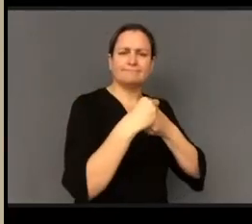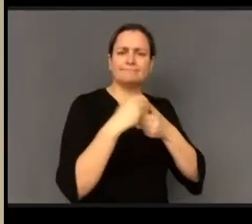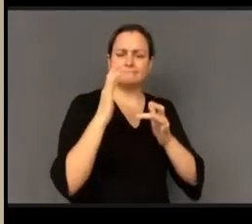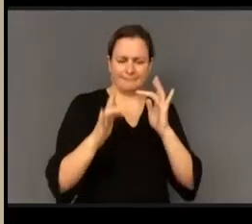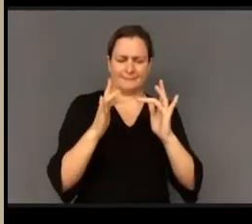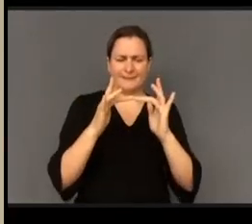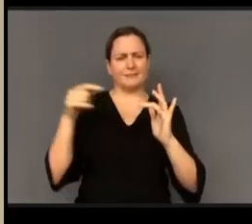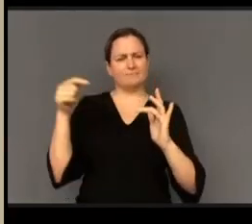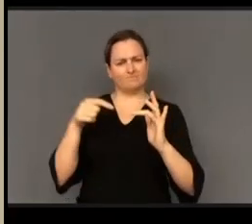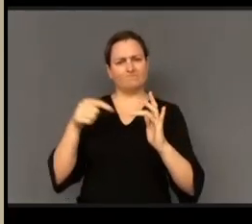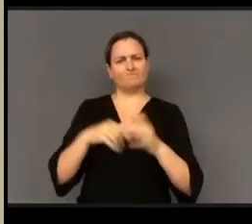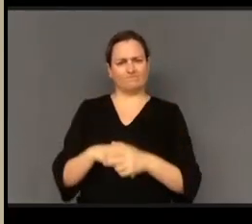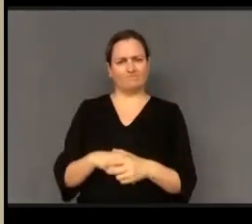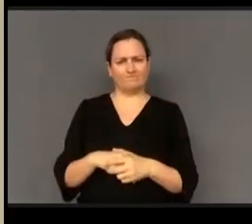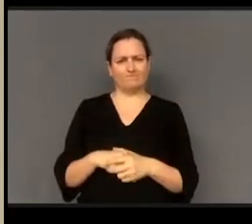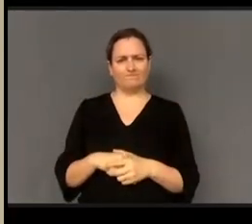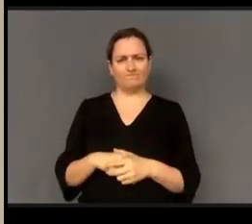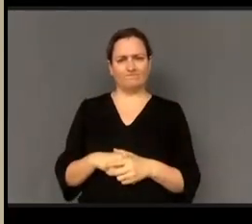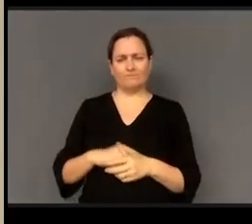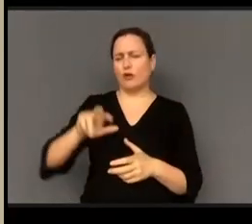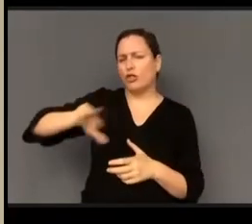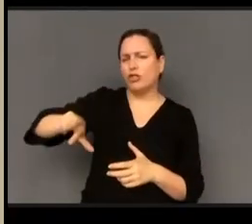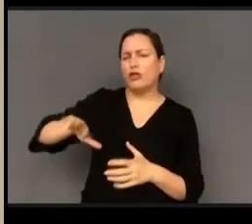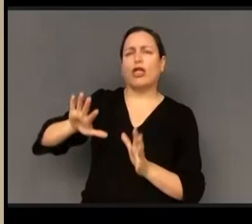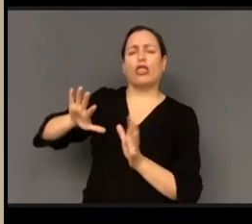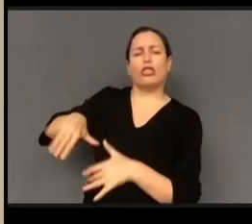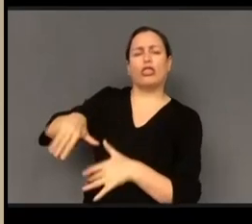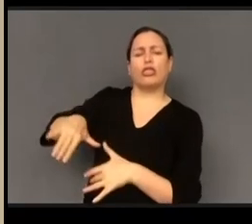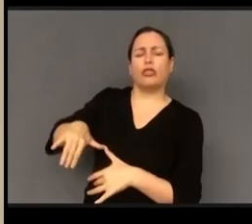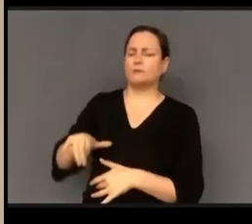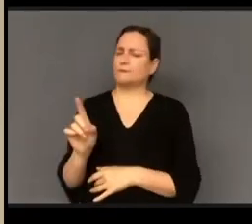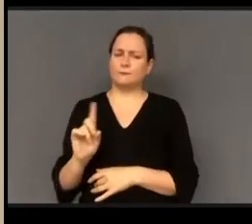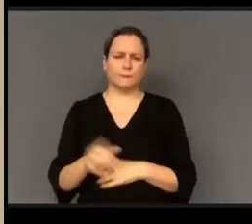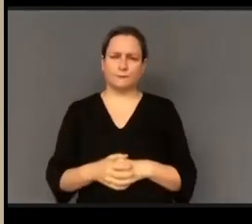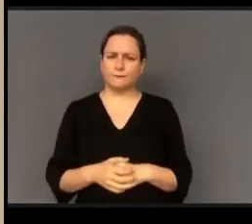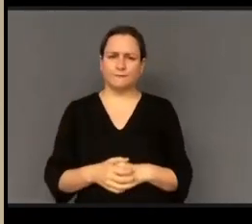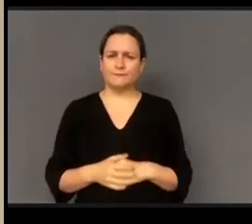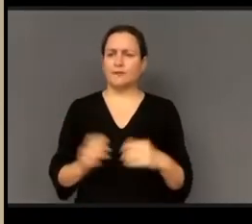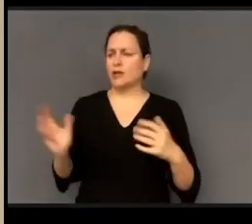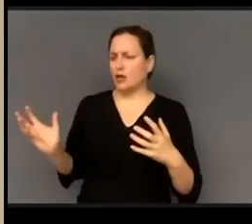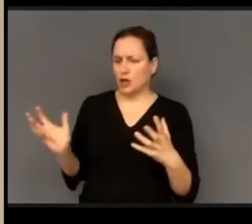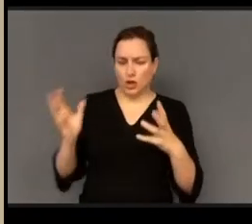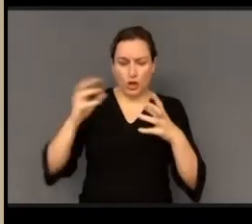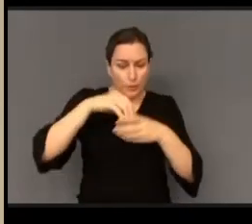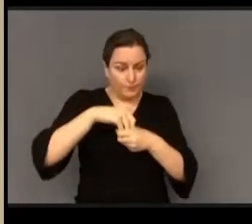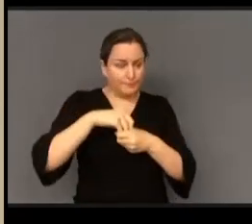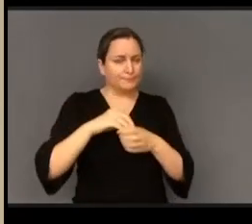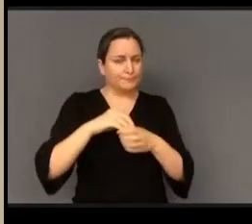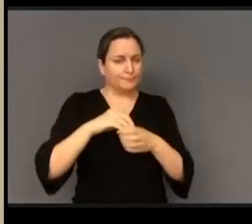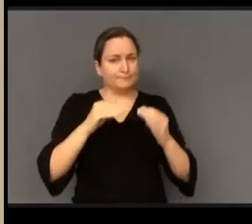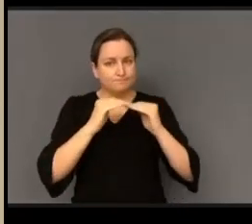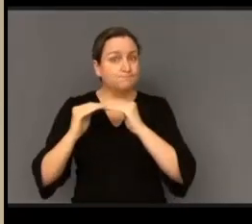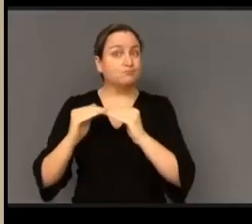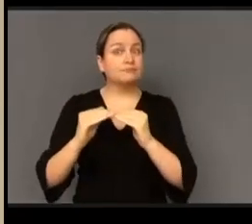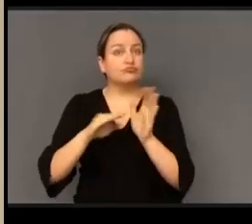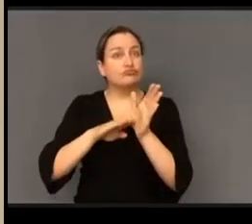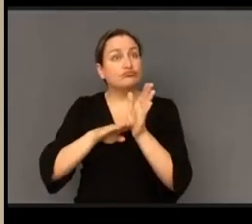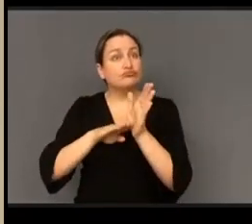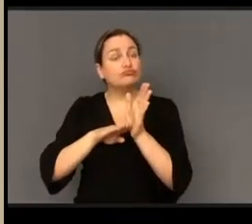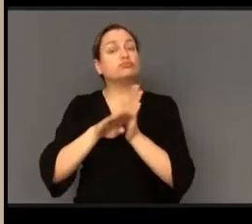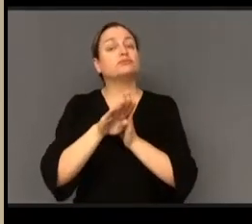nadie atrás y que permita crear un camino hacia un futuro sostenible para toda la humanidad.